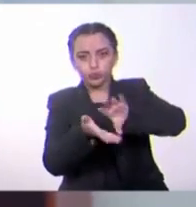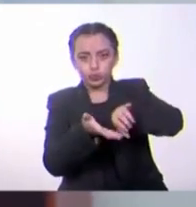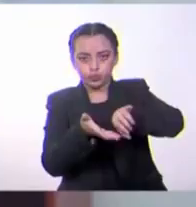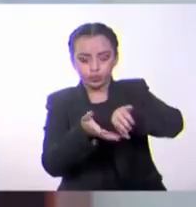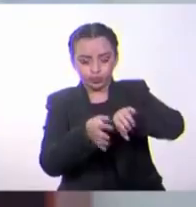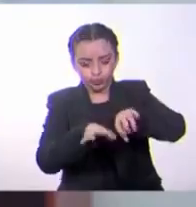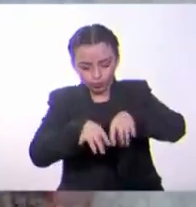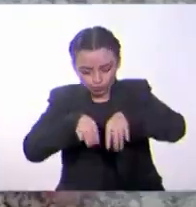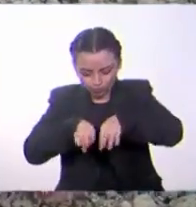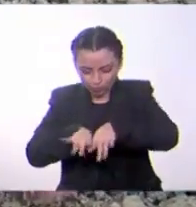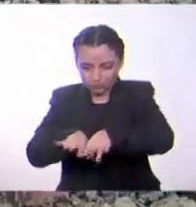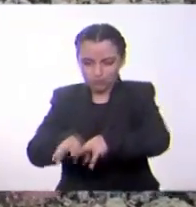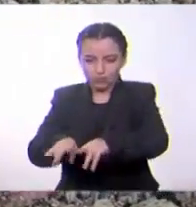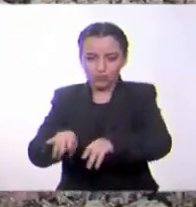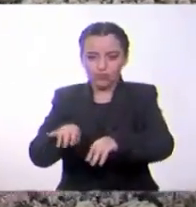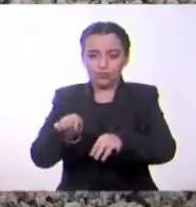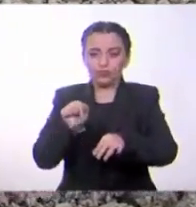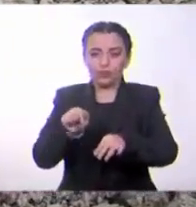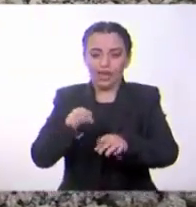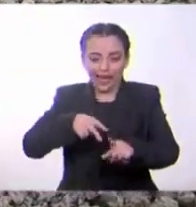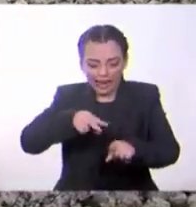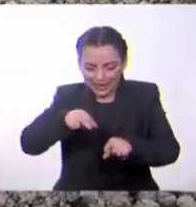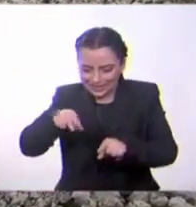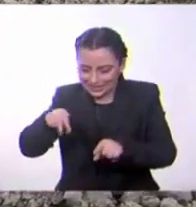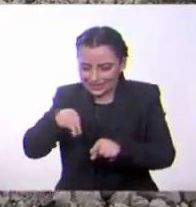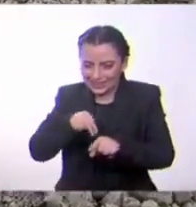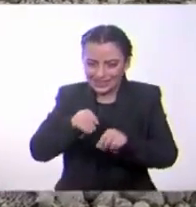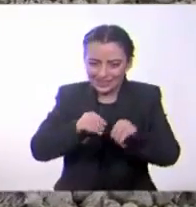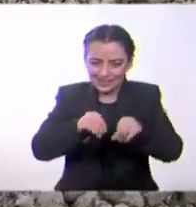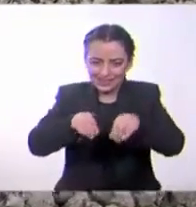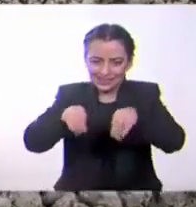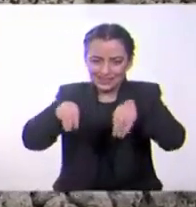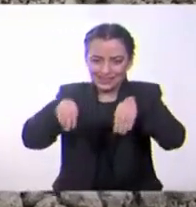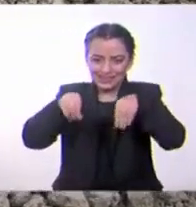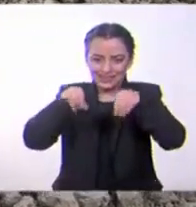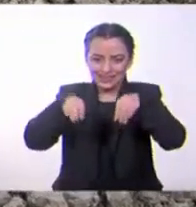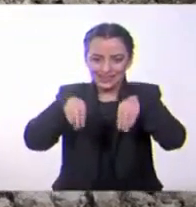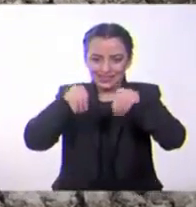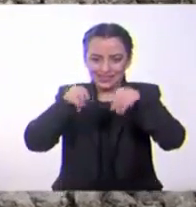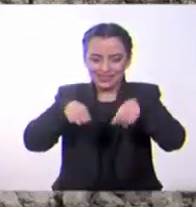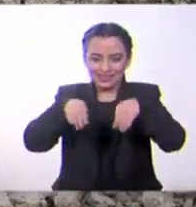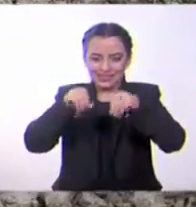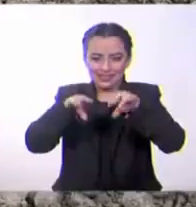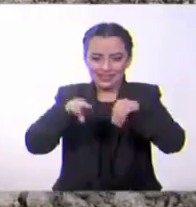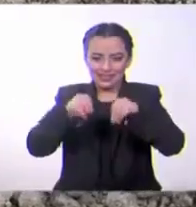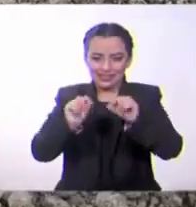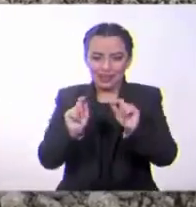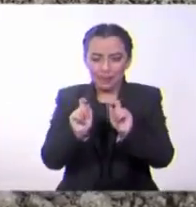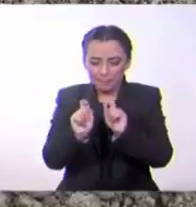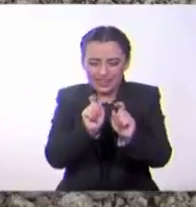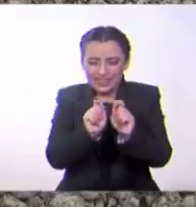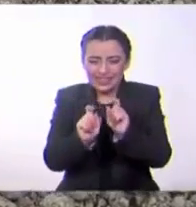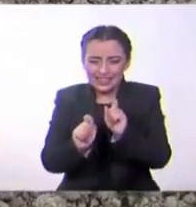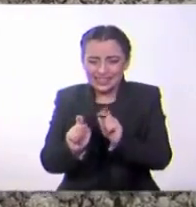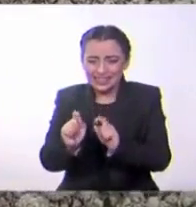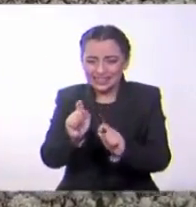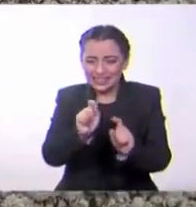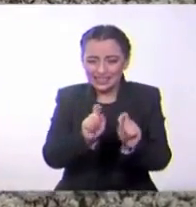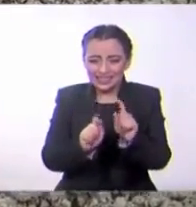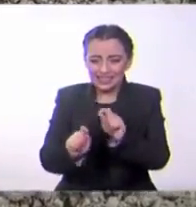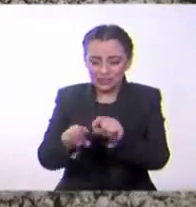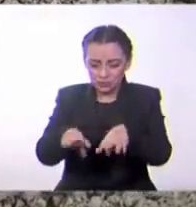superficie del suelo y también sobre su dinámica, es decir, sobre pequeñas partículas y